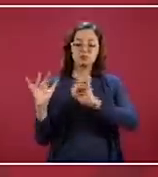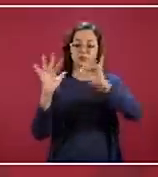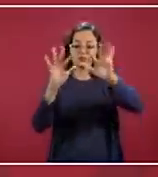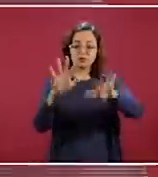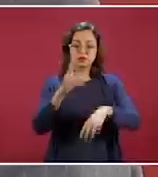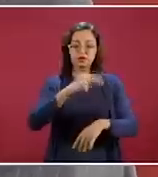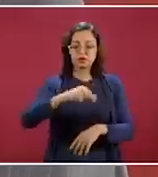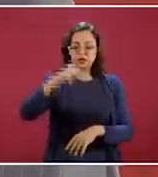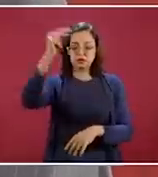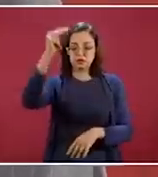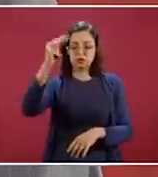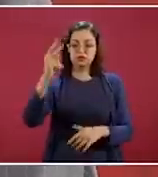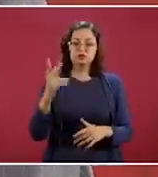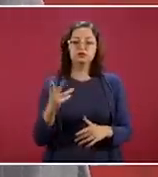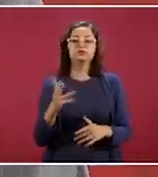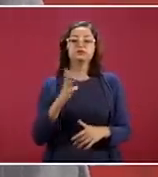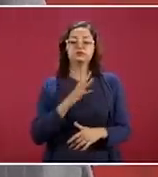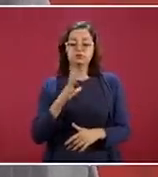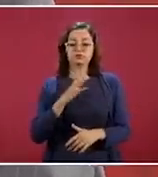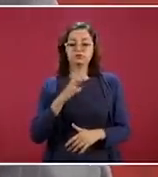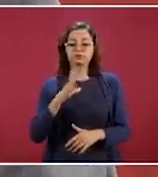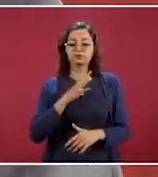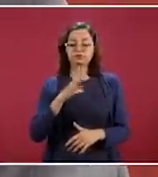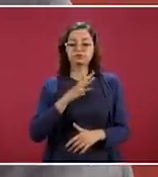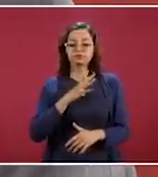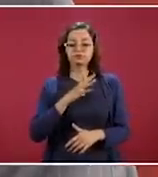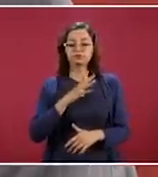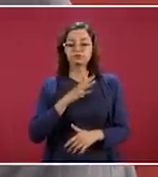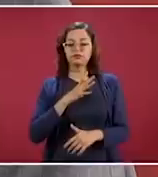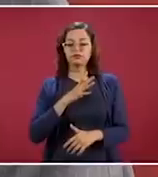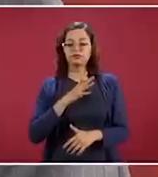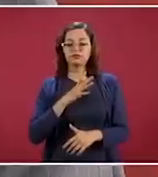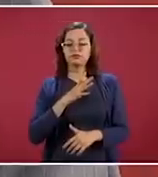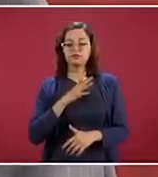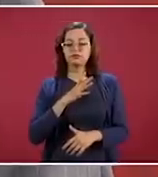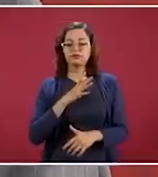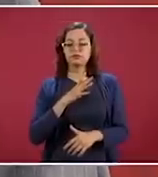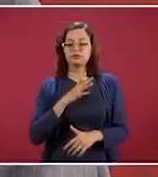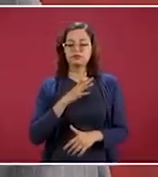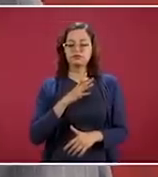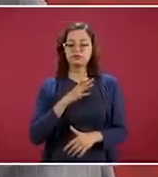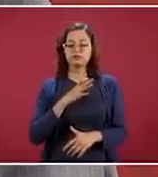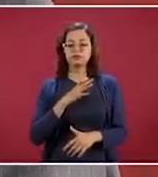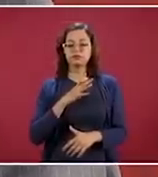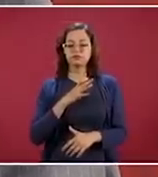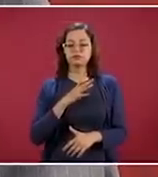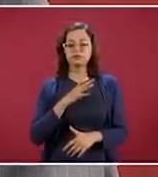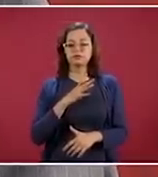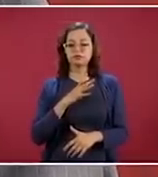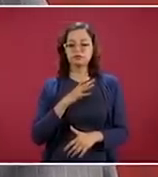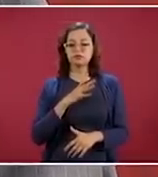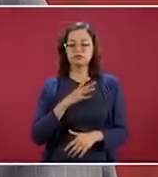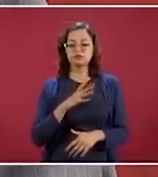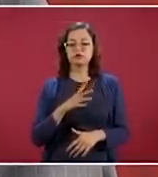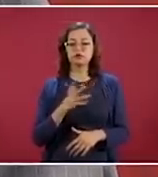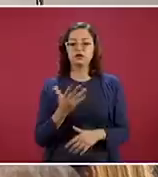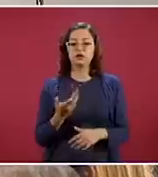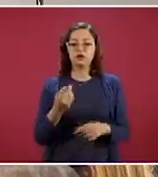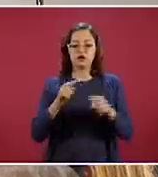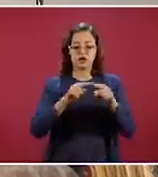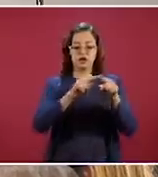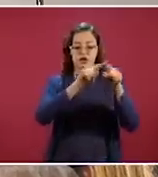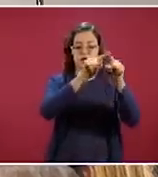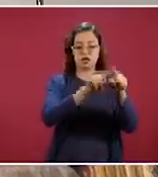por tramo, está preguntando de la ruta de Nuevo Laredo